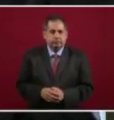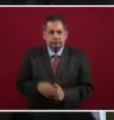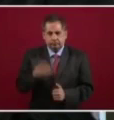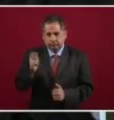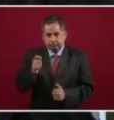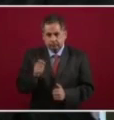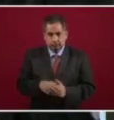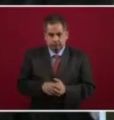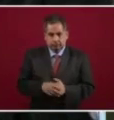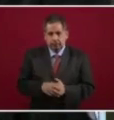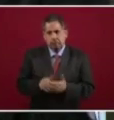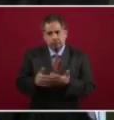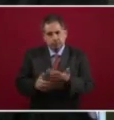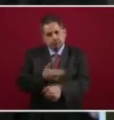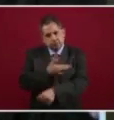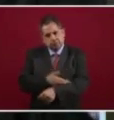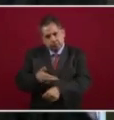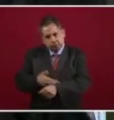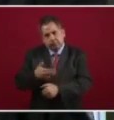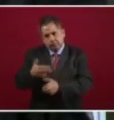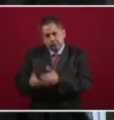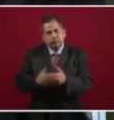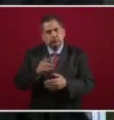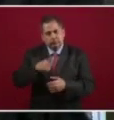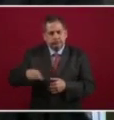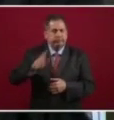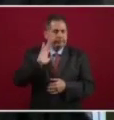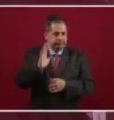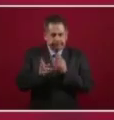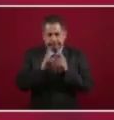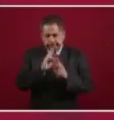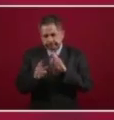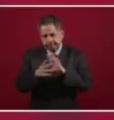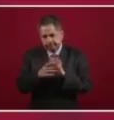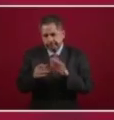es un proceso, ya lo hemos hablado.